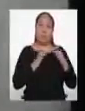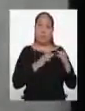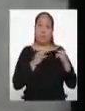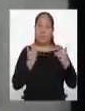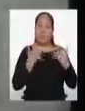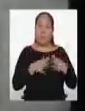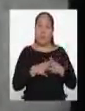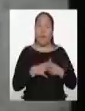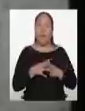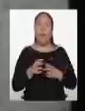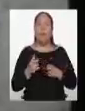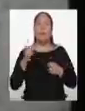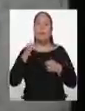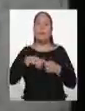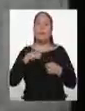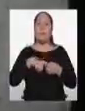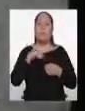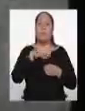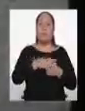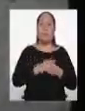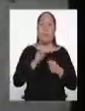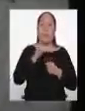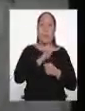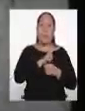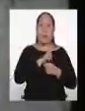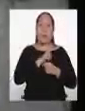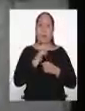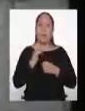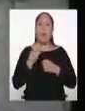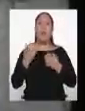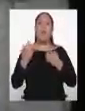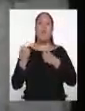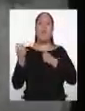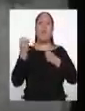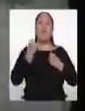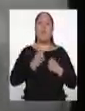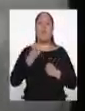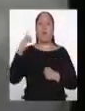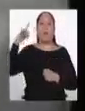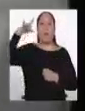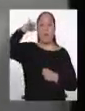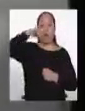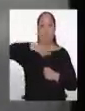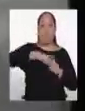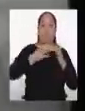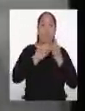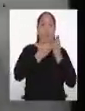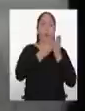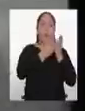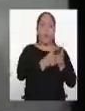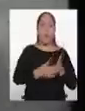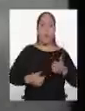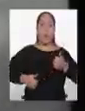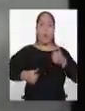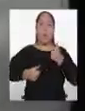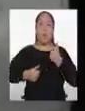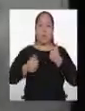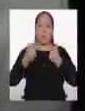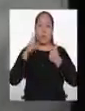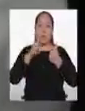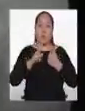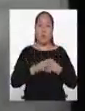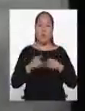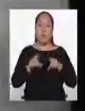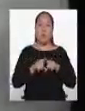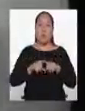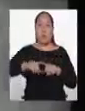abierto, tomando parte activa en él las 3 Fuerzas Armadas: Aviación, Marina y Ejército, además de las